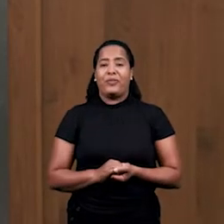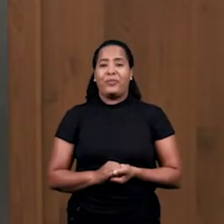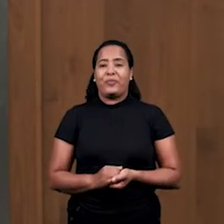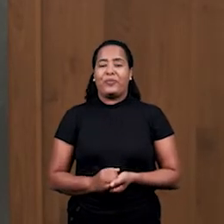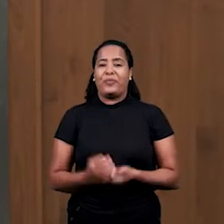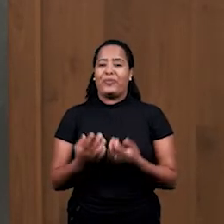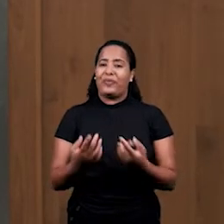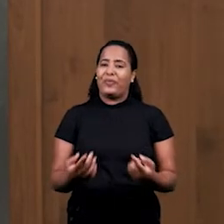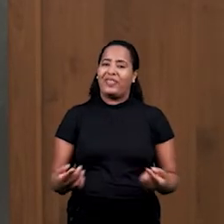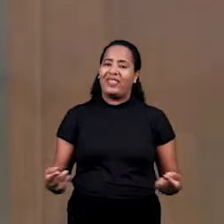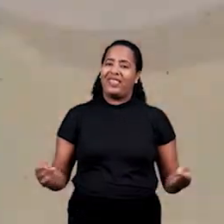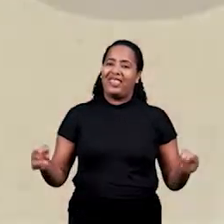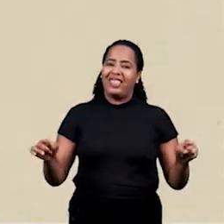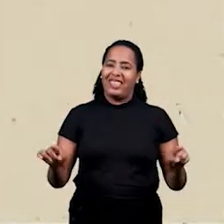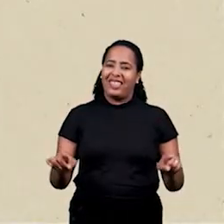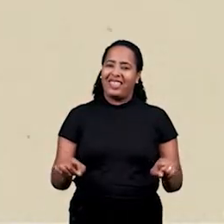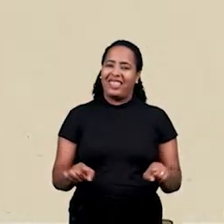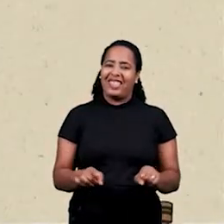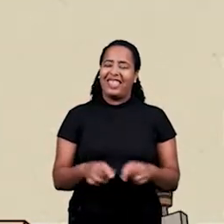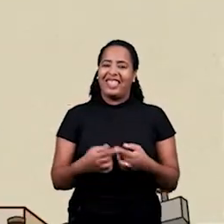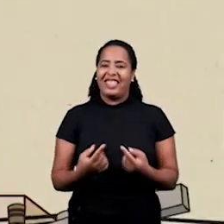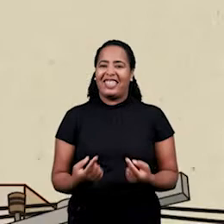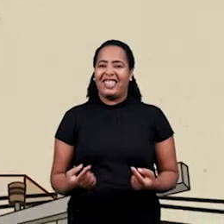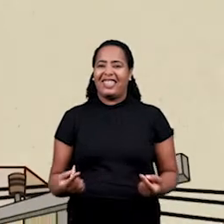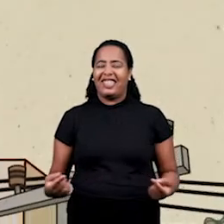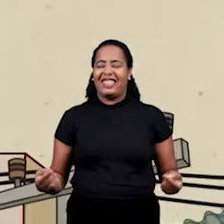Buscad al Señor.